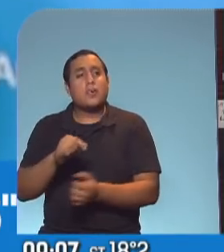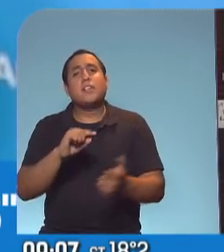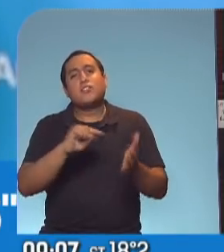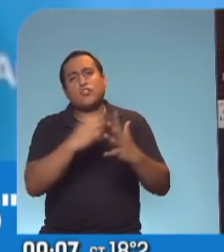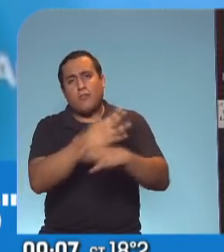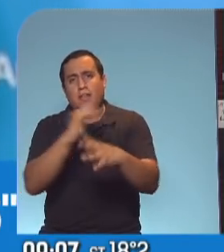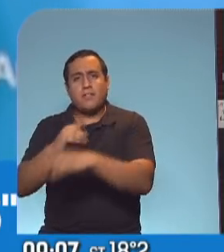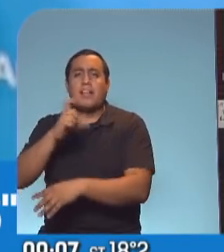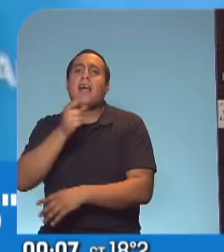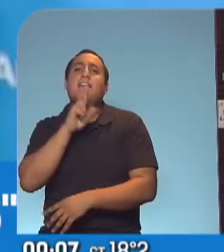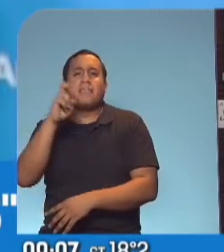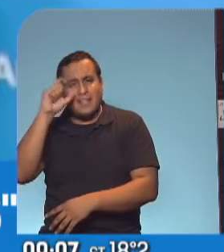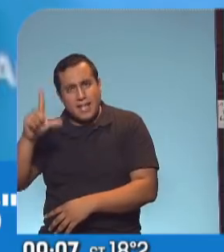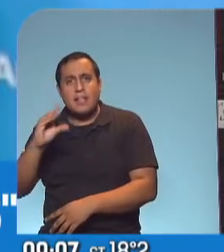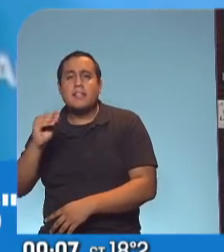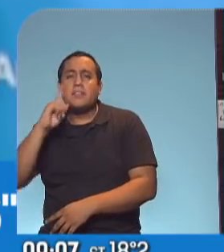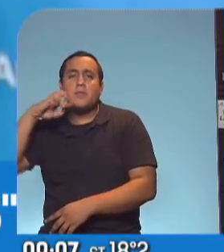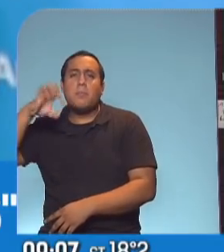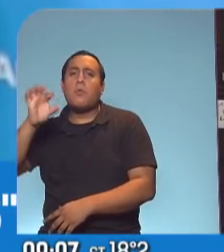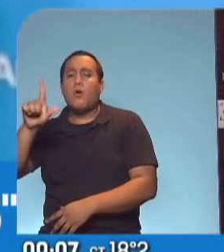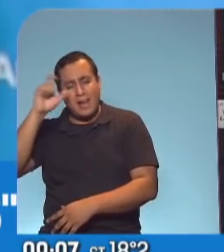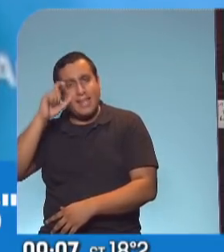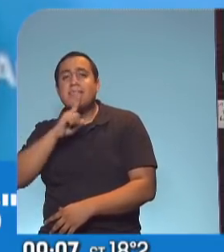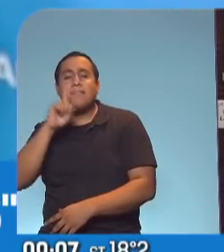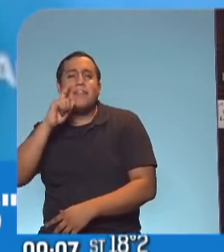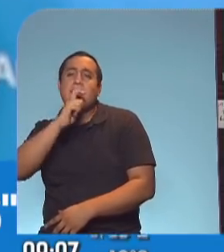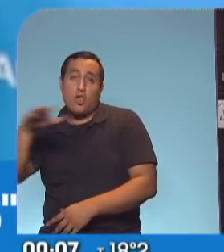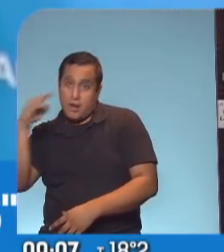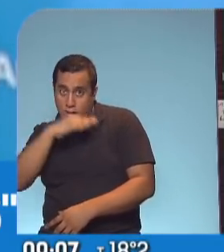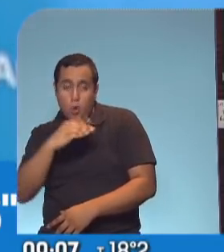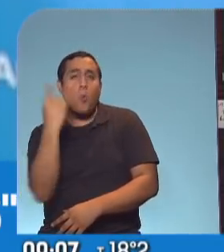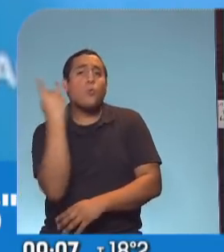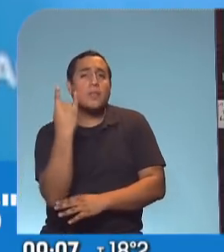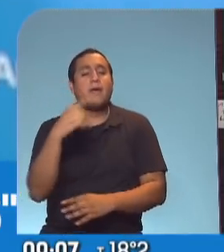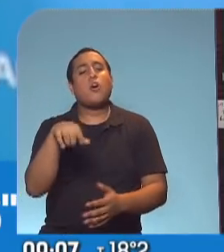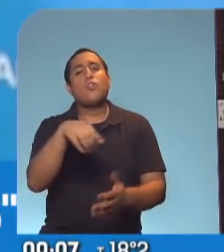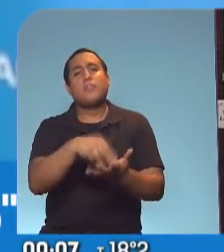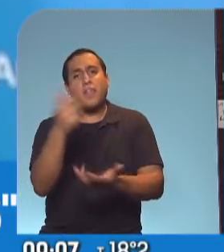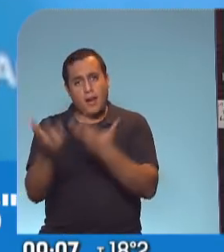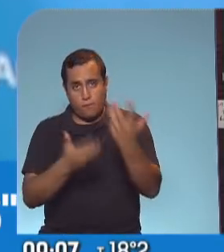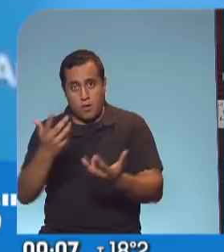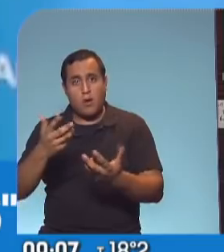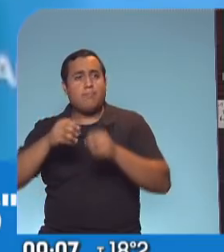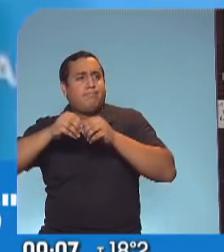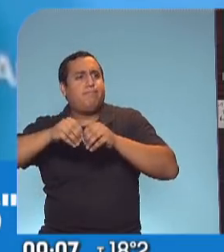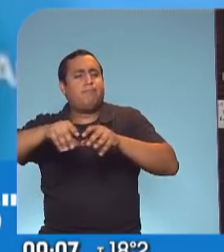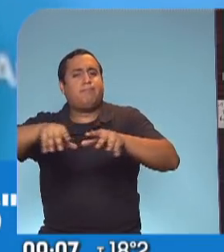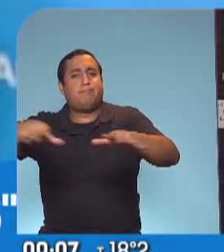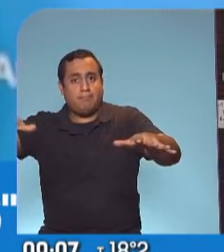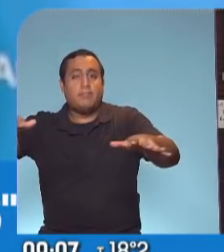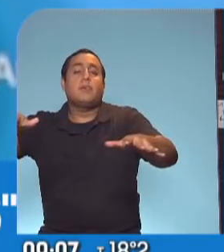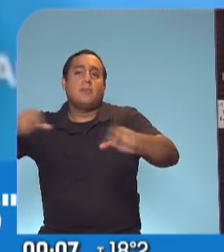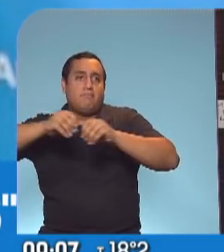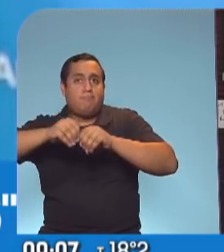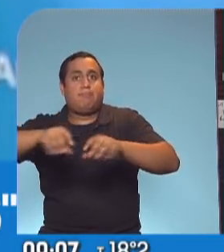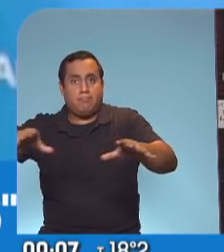Catriel, Chipoleti, en la provincia de Río Negro, y en la ciudad de Ushuaia, en Tierra del Fuego. La transmisión local en